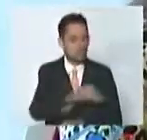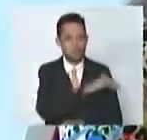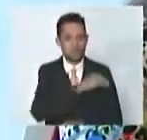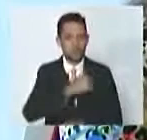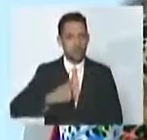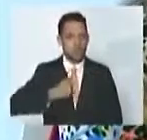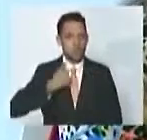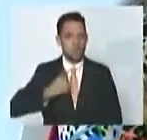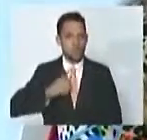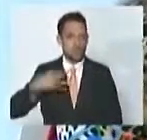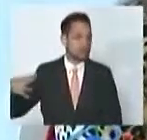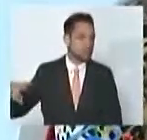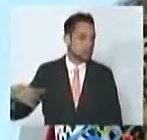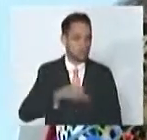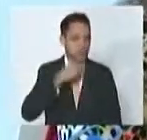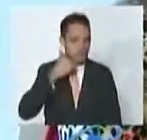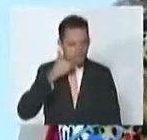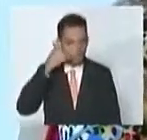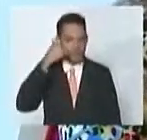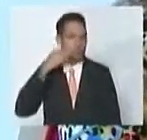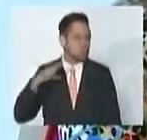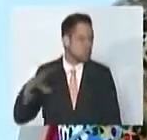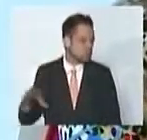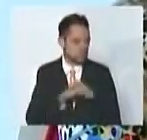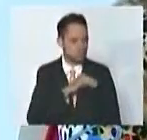es, bueno, jóvenes, adultos también.